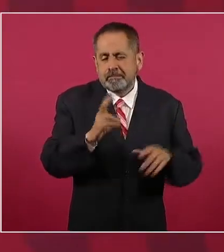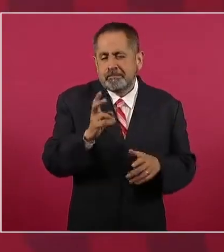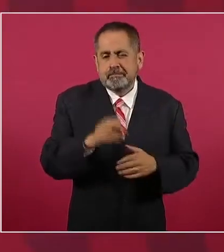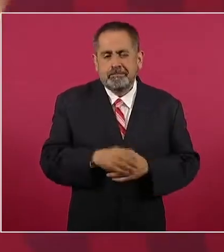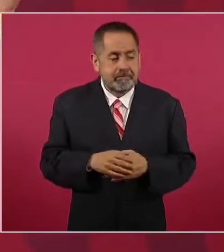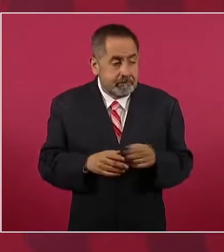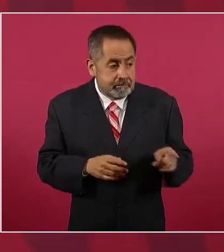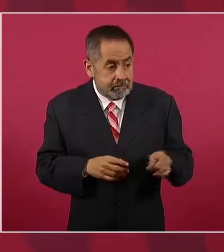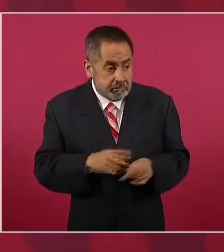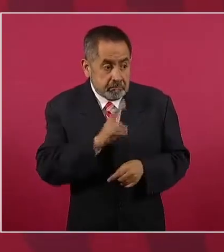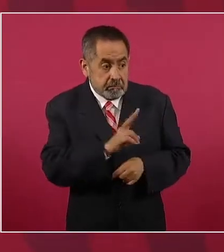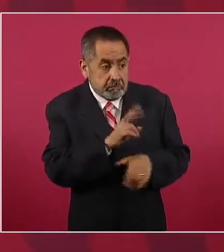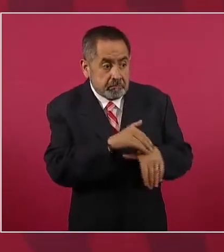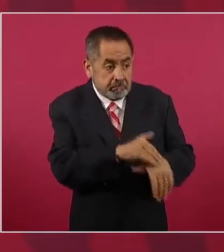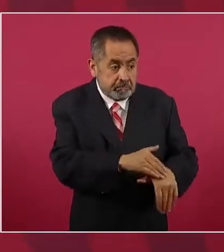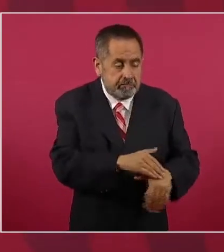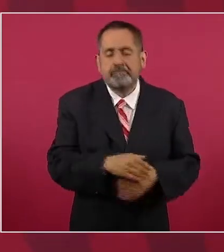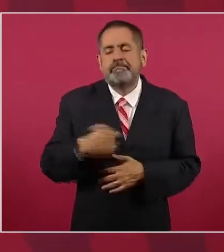no, pues